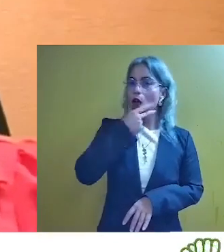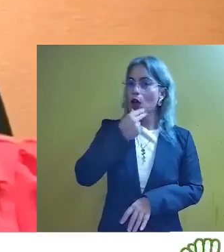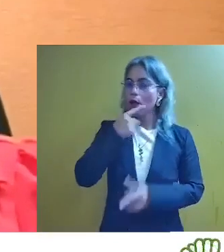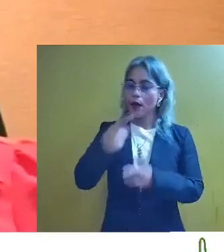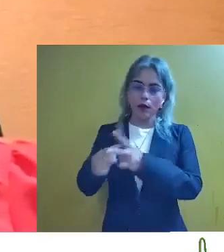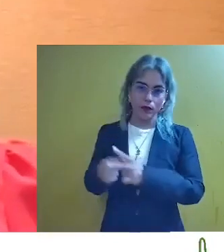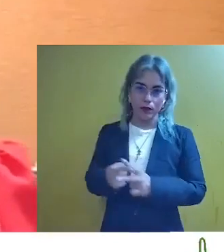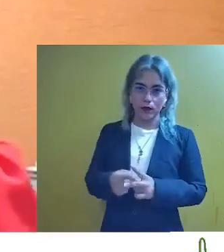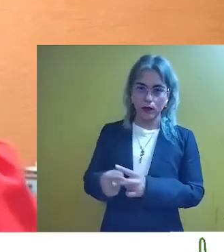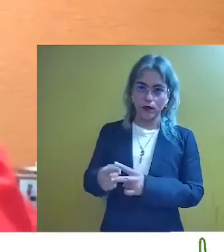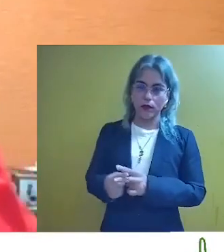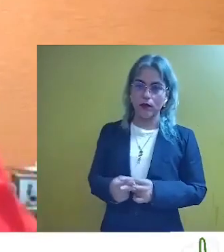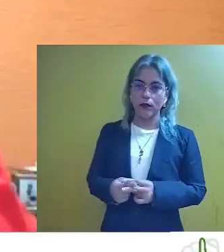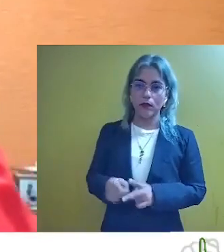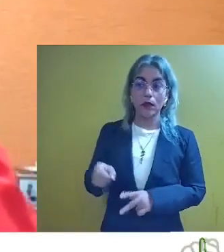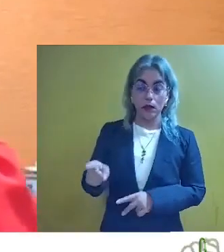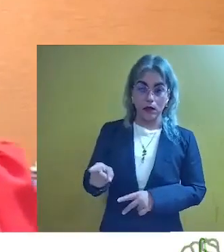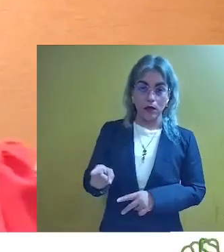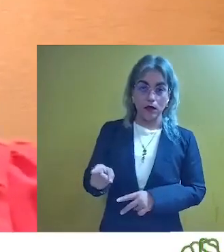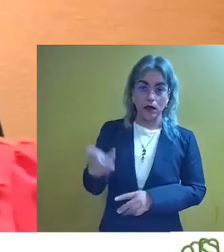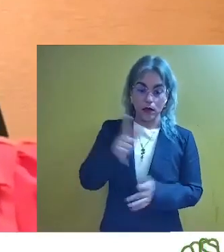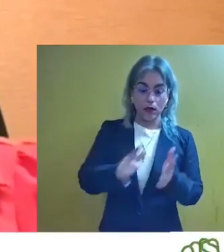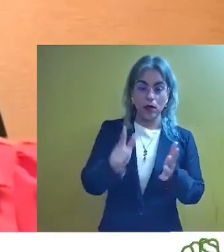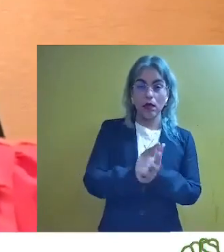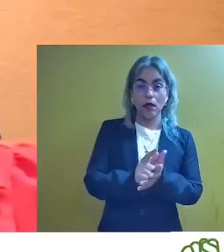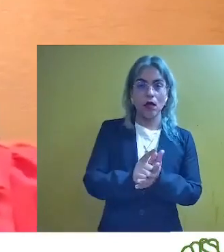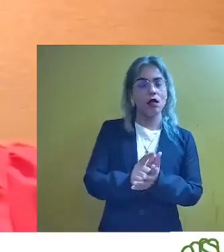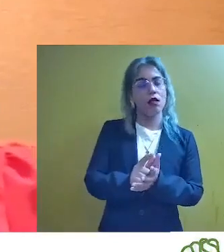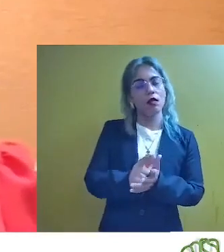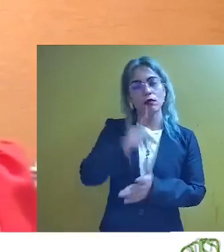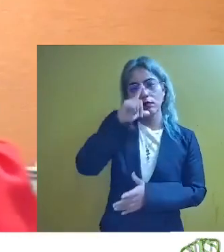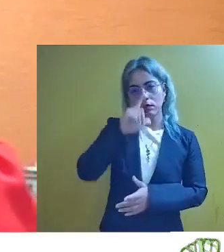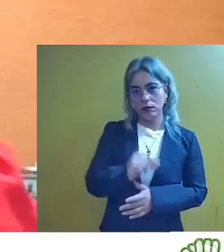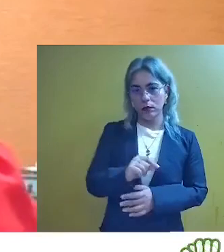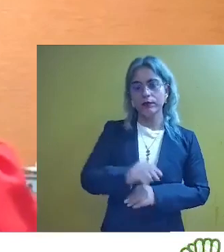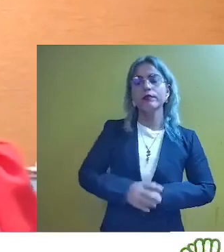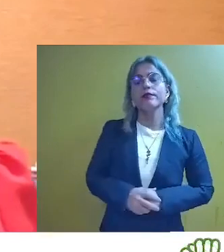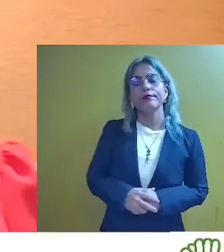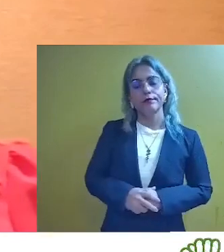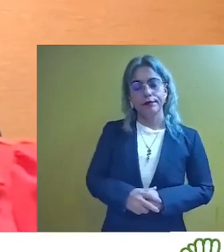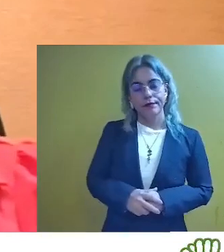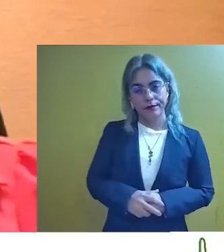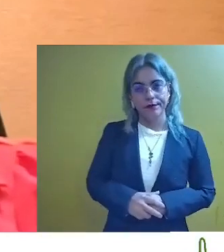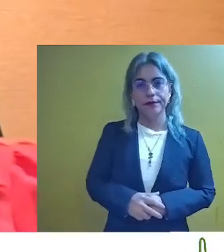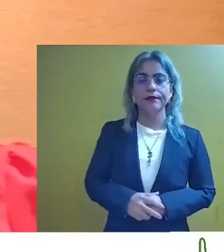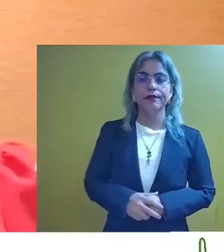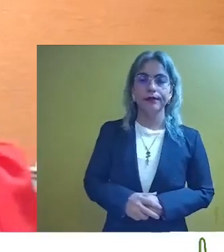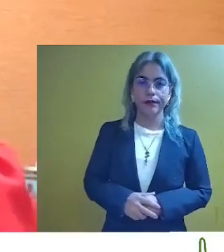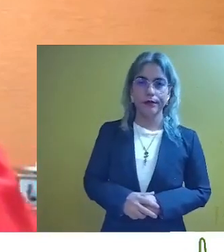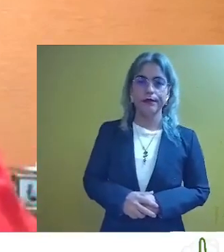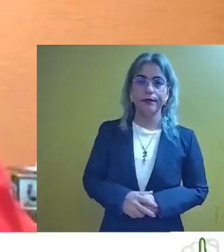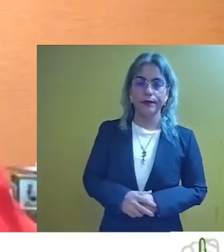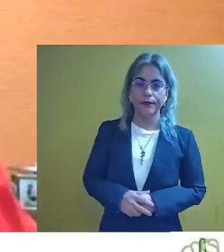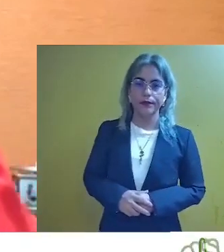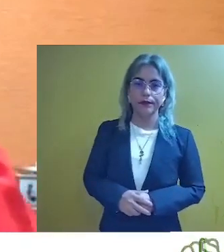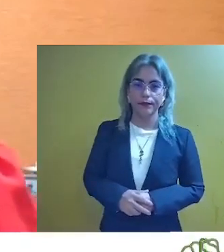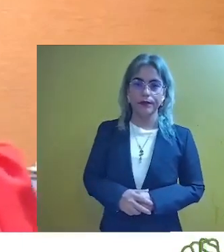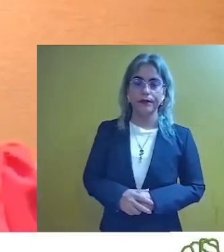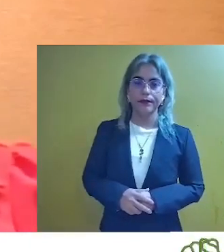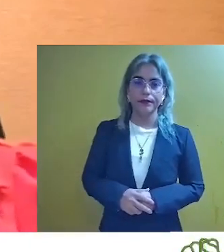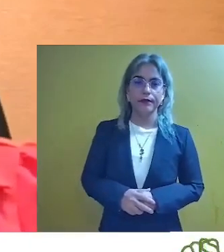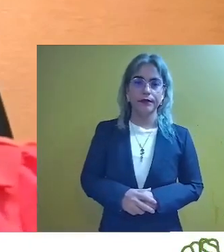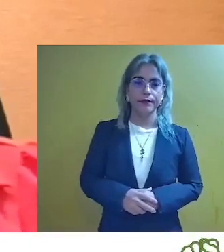agregado válida y legalmente a los autos del expediente incidental, porque aun cuando